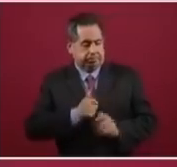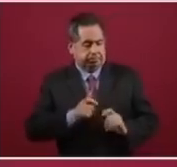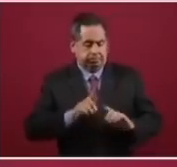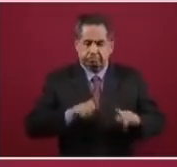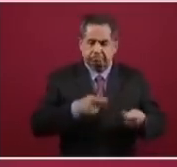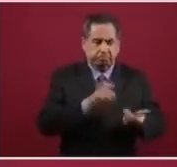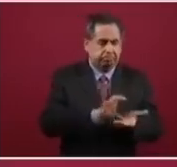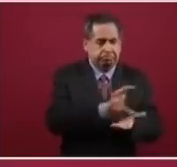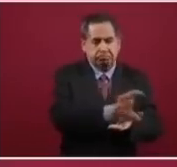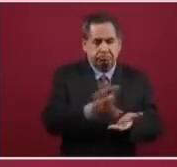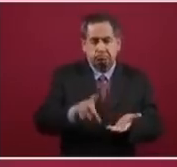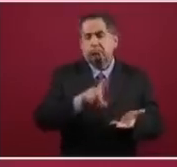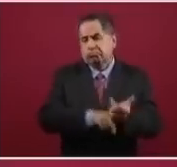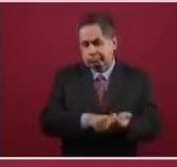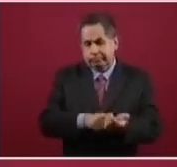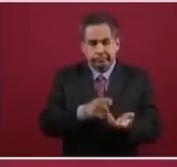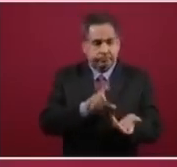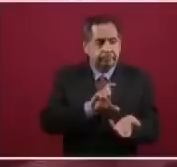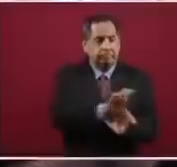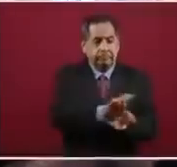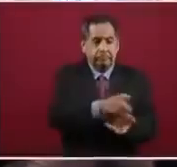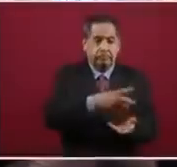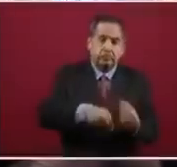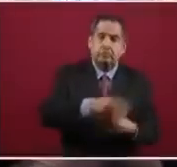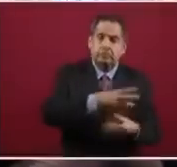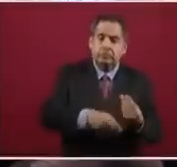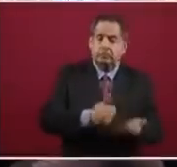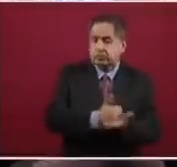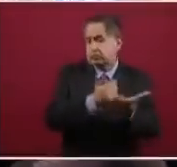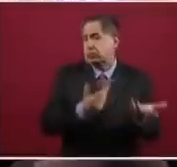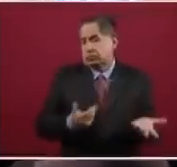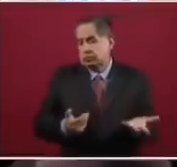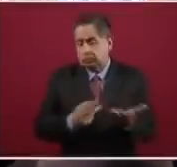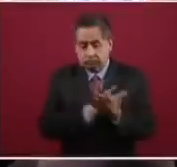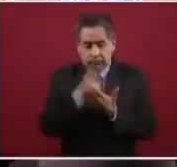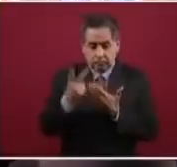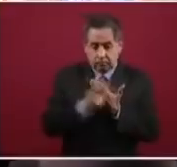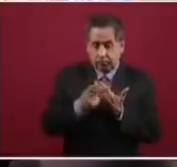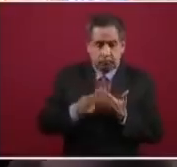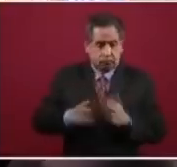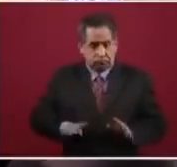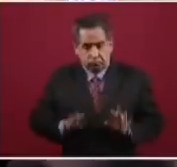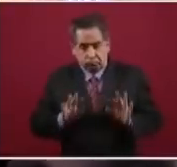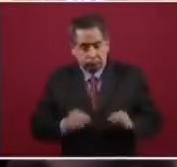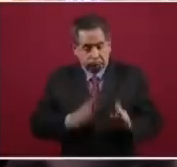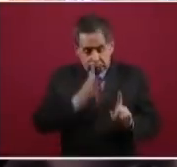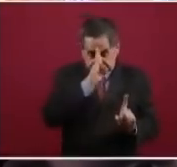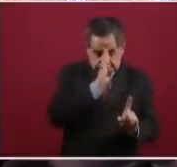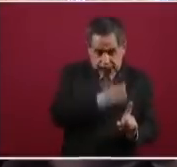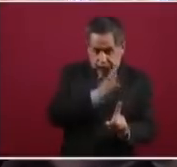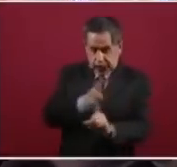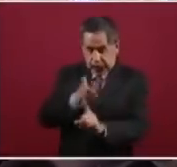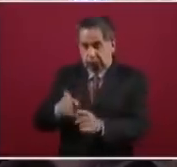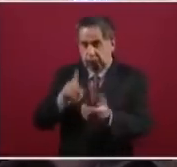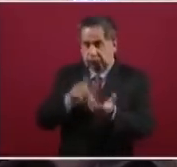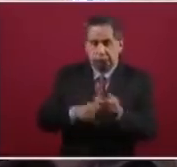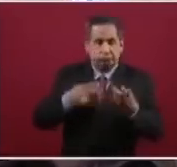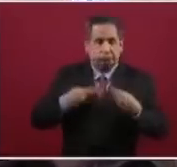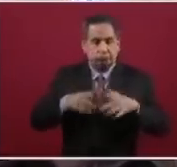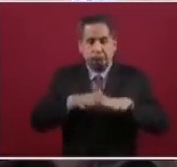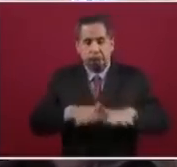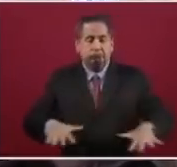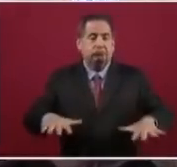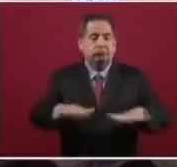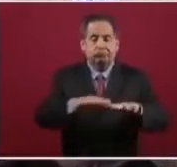tiene un impacto directo en el consumo los programas de bienestar van son fundamentalmente orientados a la parte a la